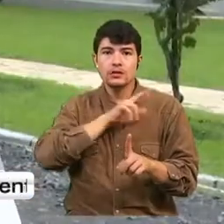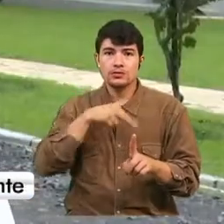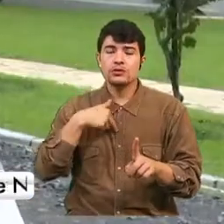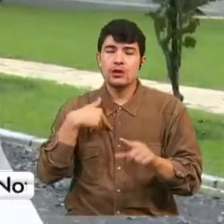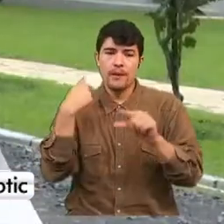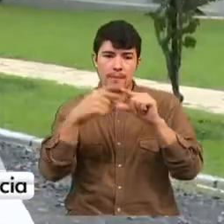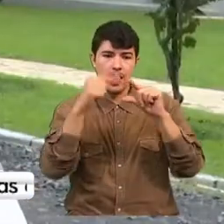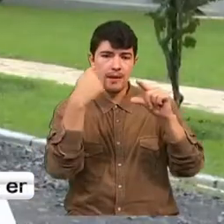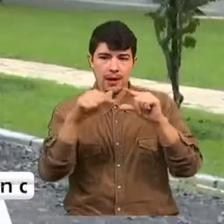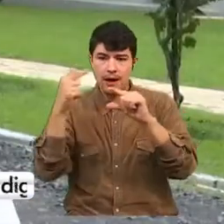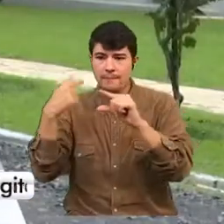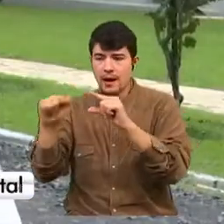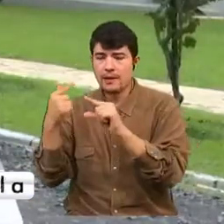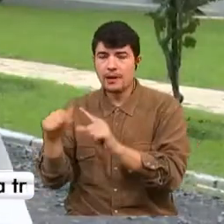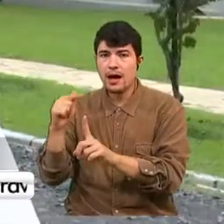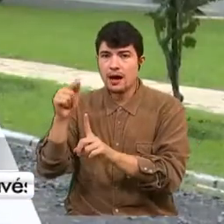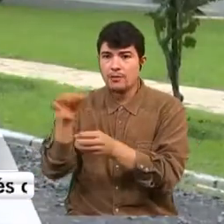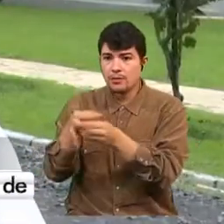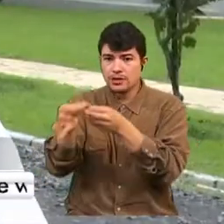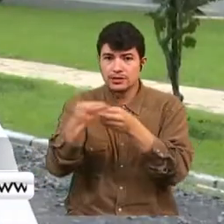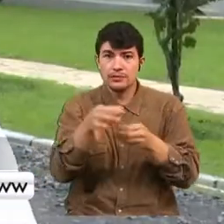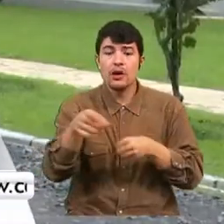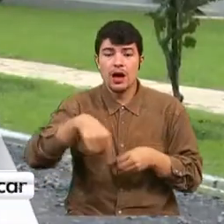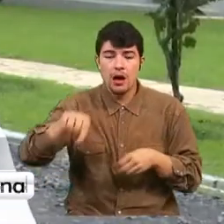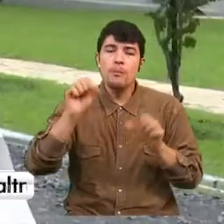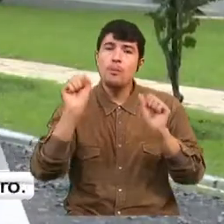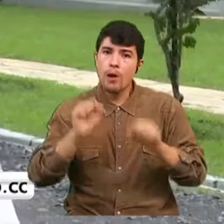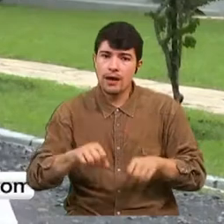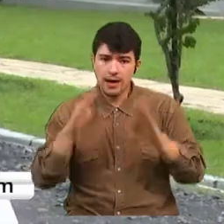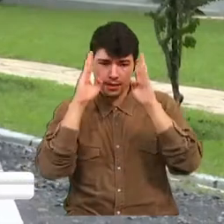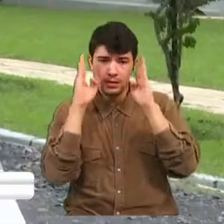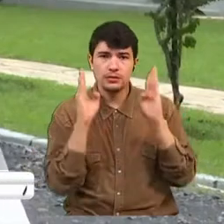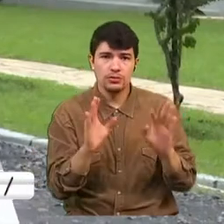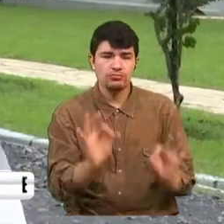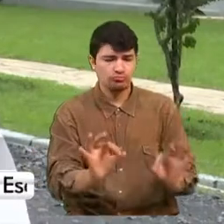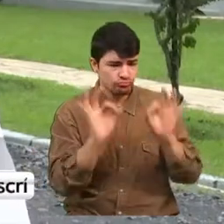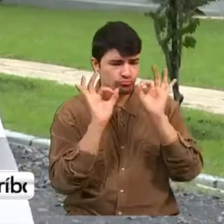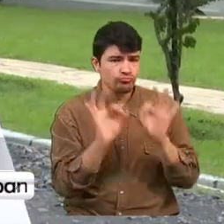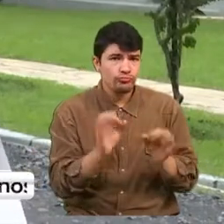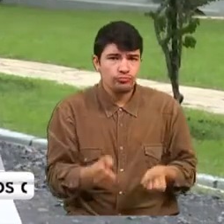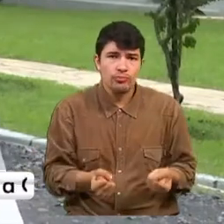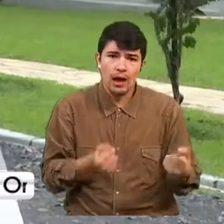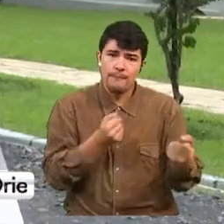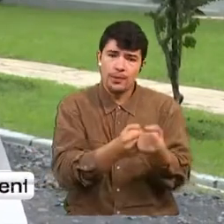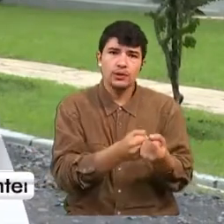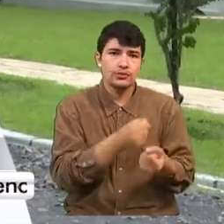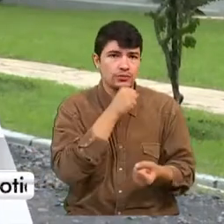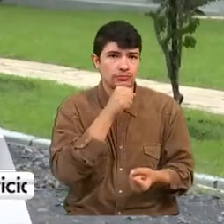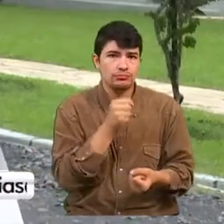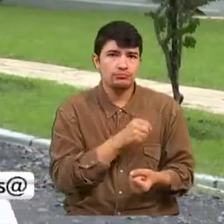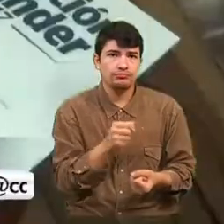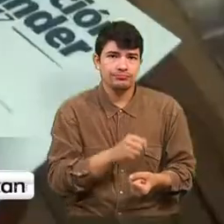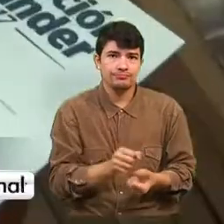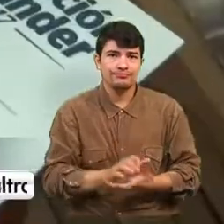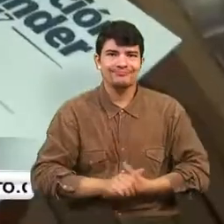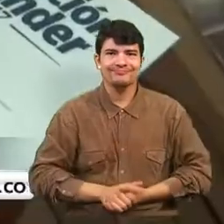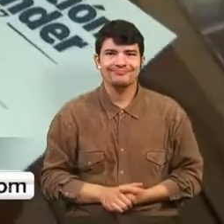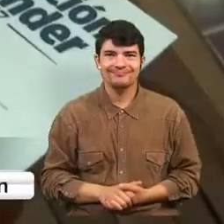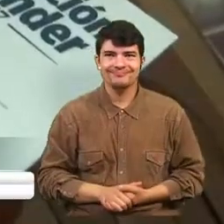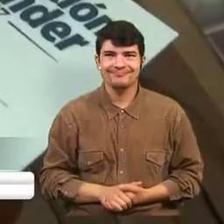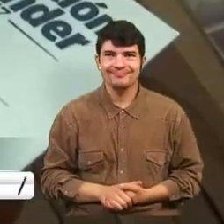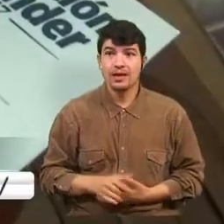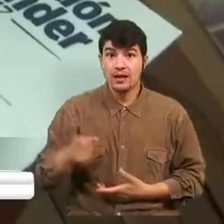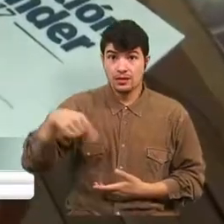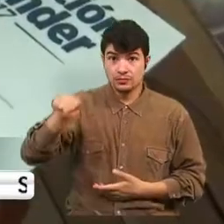los municipios para que tengan una mejor oportunidad con la suficiente eficacia y eficiencia de invertir estos recursos en nuestra población de adulto mayor. Con